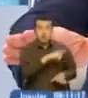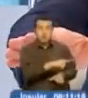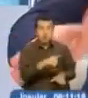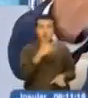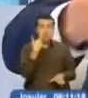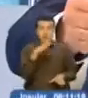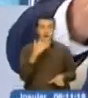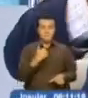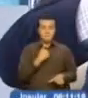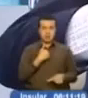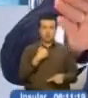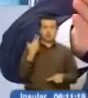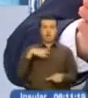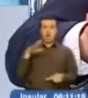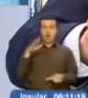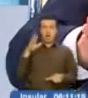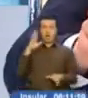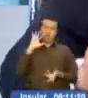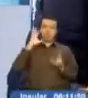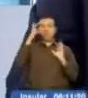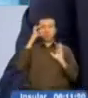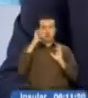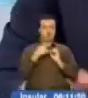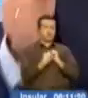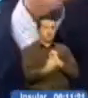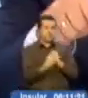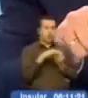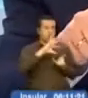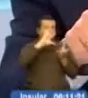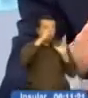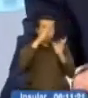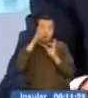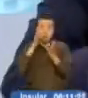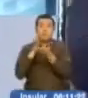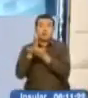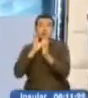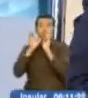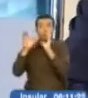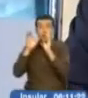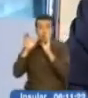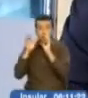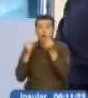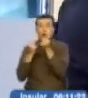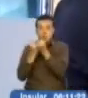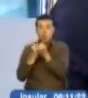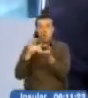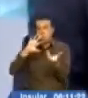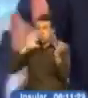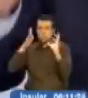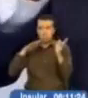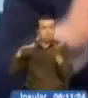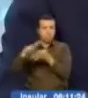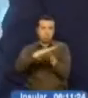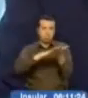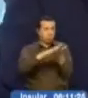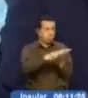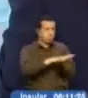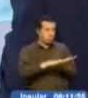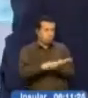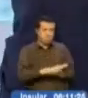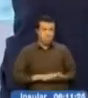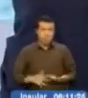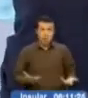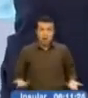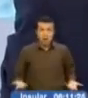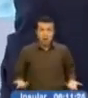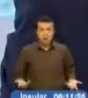estamos contaminados o aquellos que ya estamos tóxicos, e incluso los medios de comunicación aportamos a esa toxicidad,